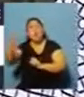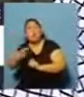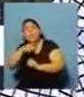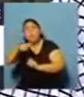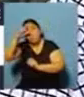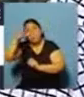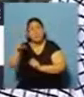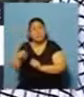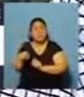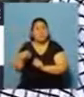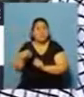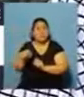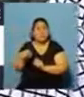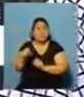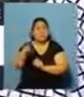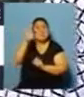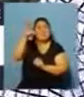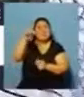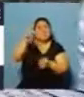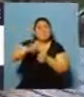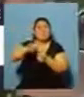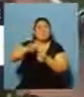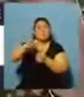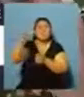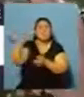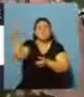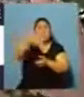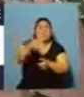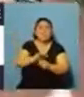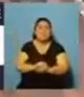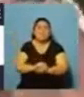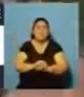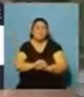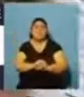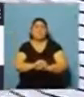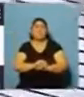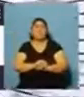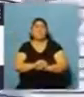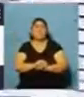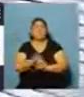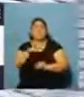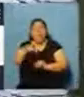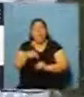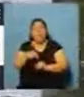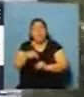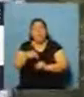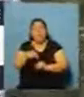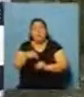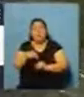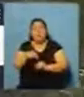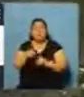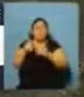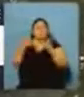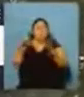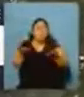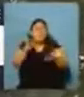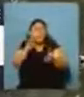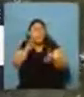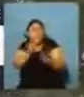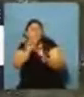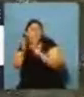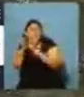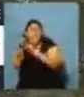agentes de la provincia de Santiago del Estero. Ustedes entonces, lo que ustedes van a hacer es tratar de renovar un